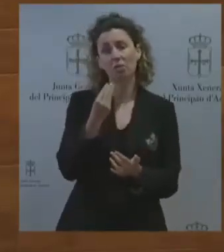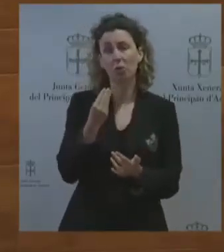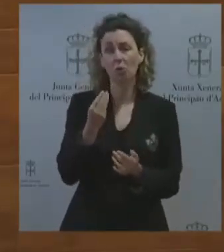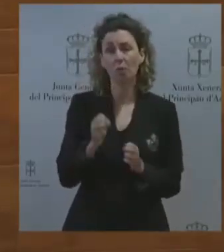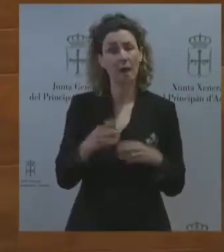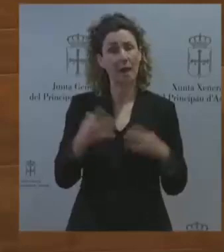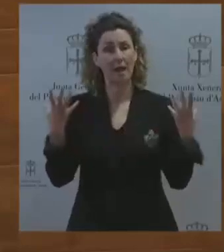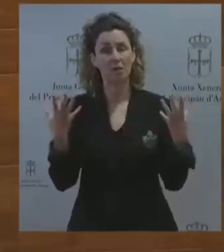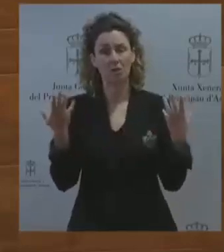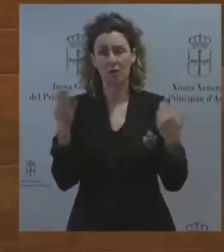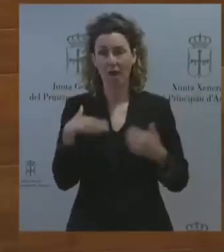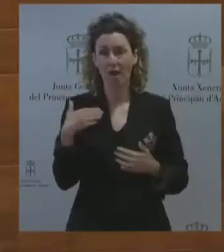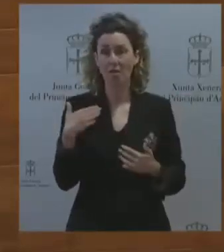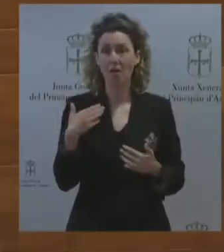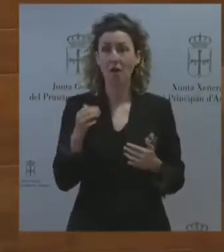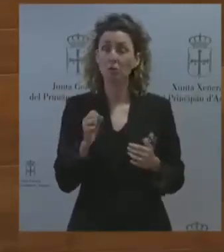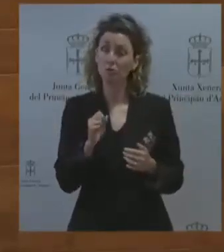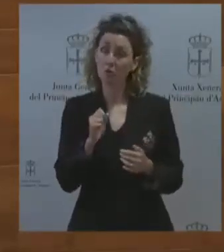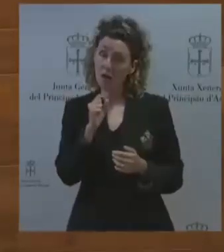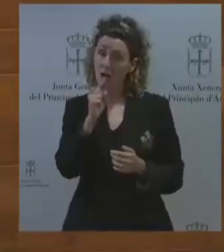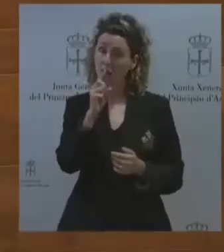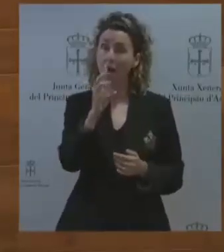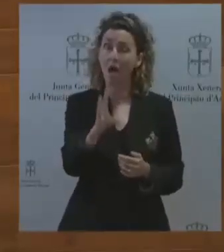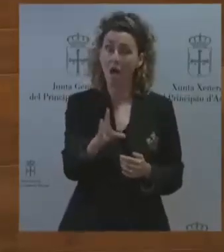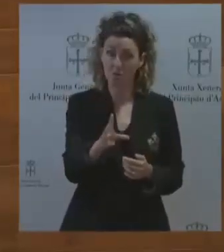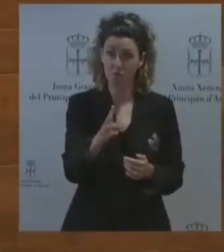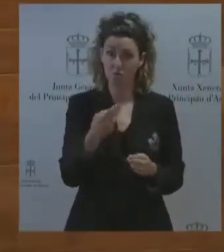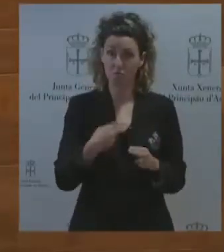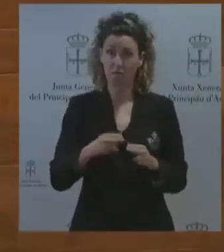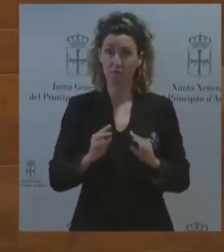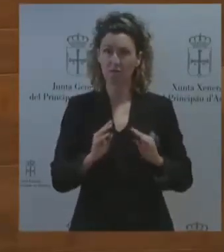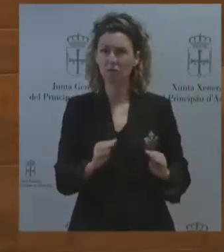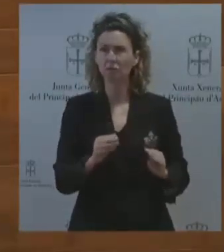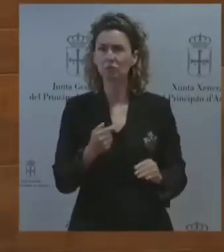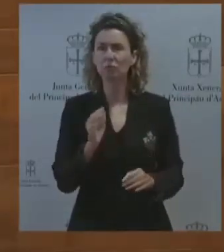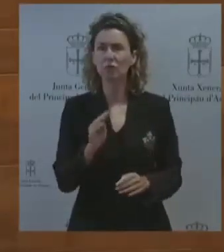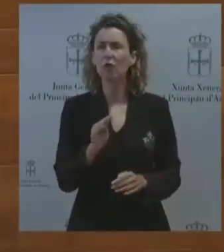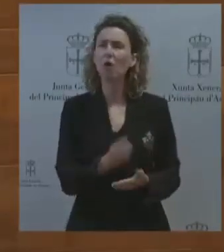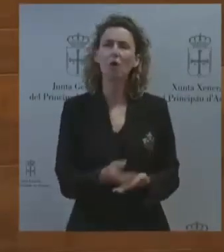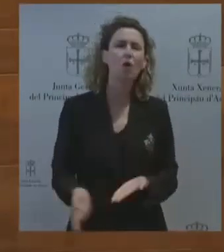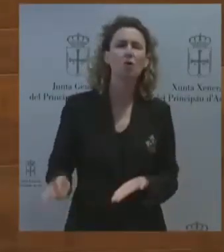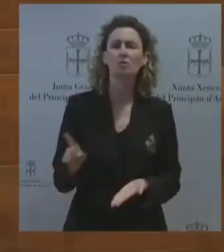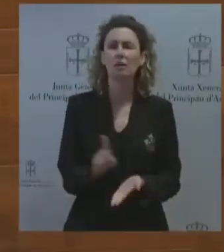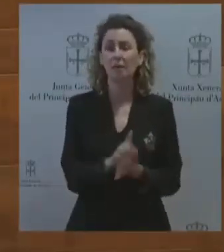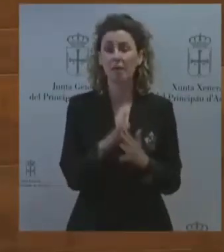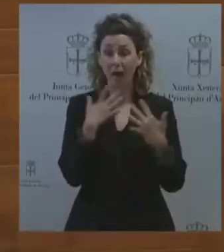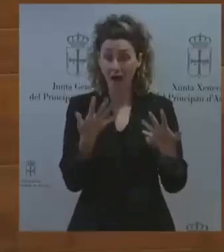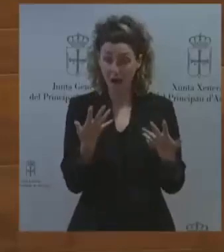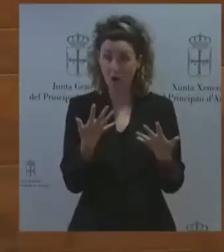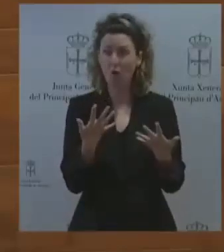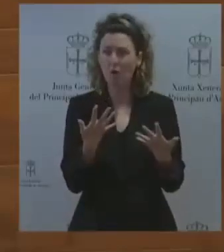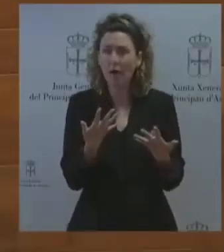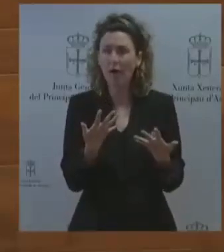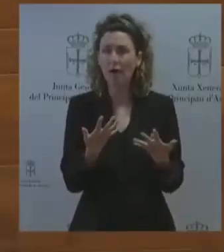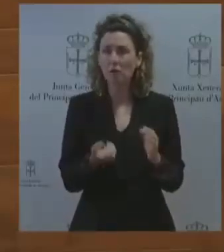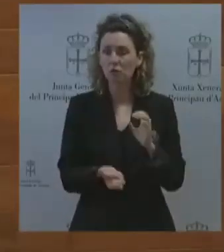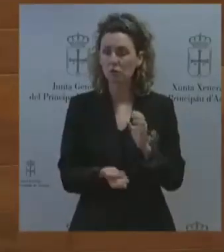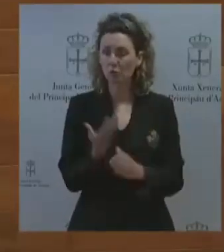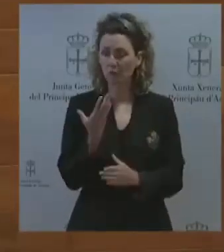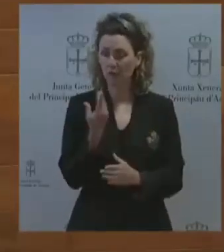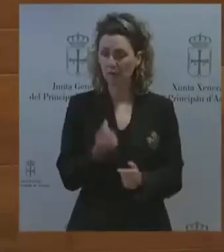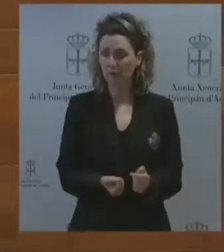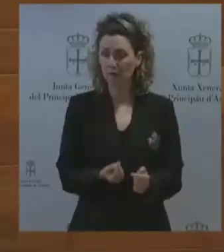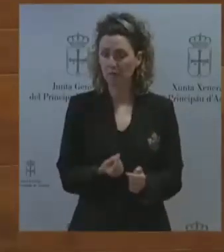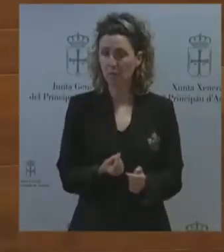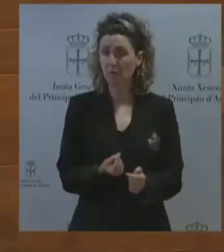años. Yo le vuelvo a preguntar, ¿por qué no están siendo ya eficaces, señor Barbón? Llevan ustedes 2 décadas intentando revertir esta